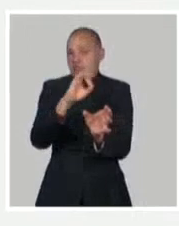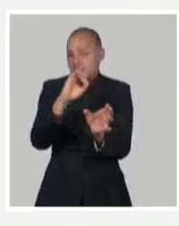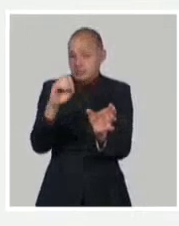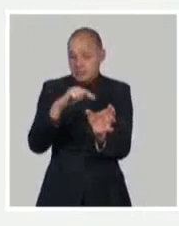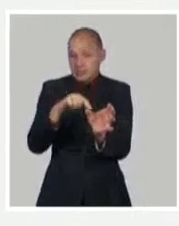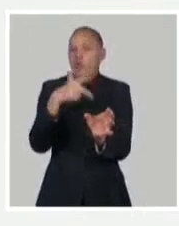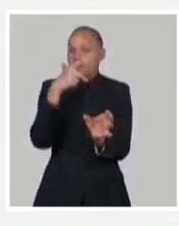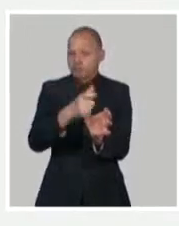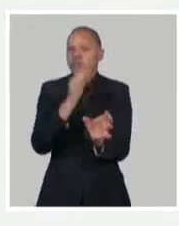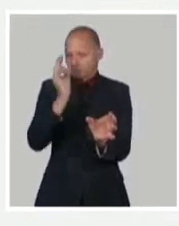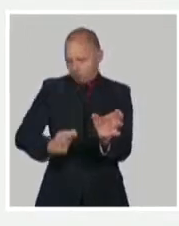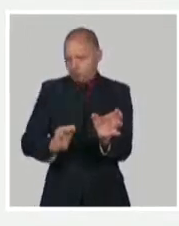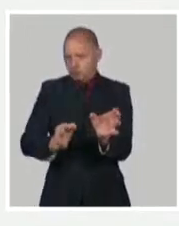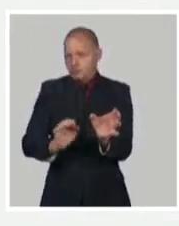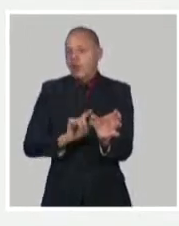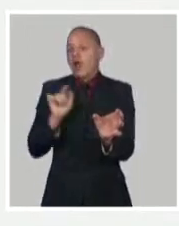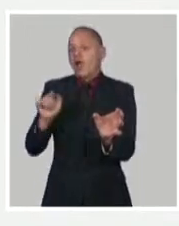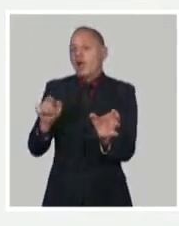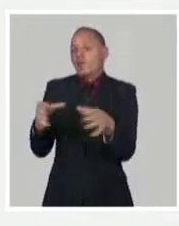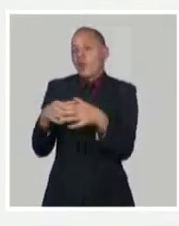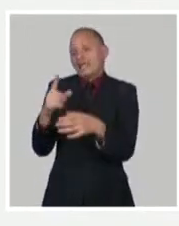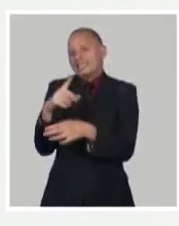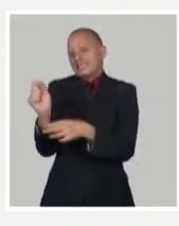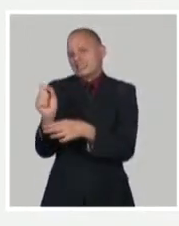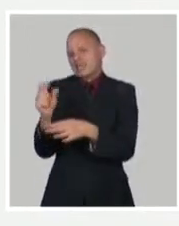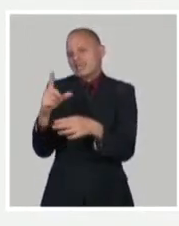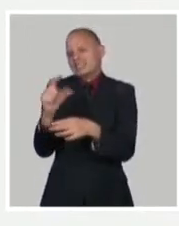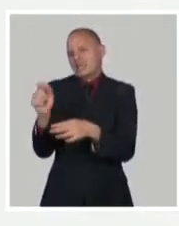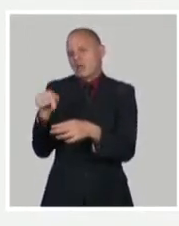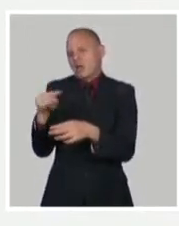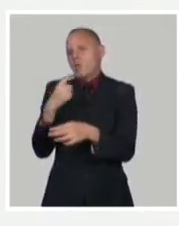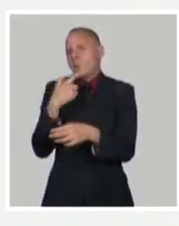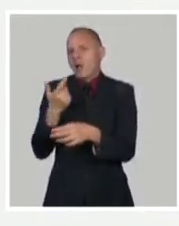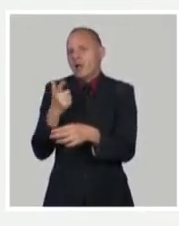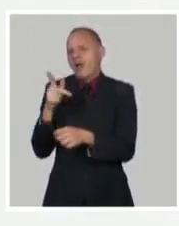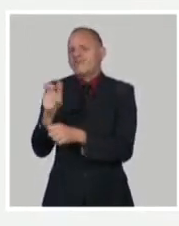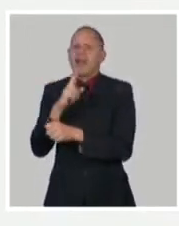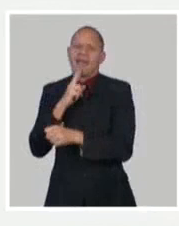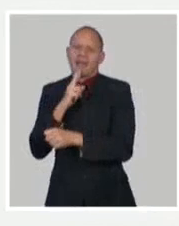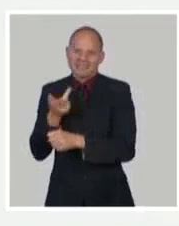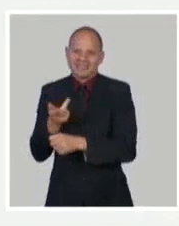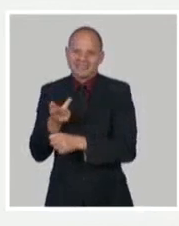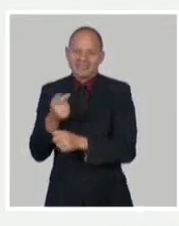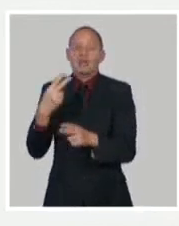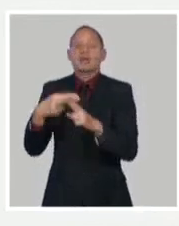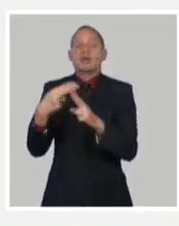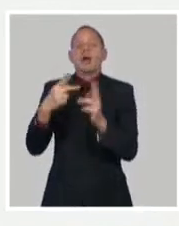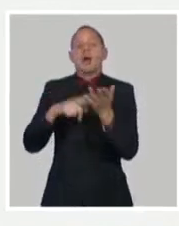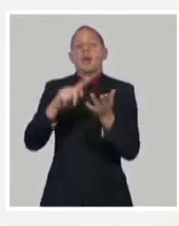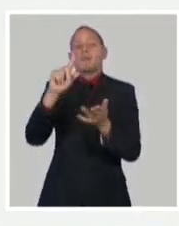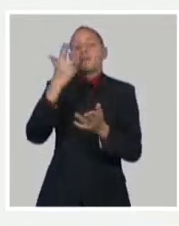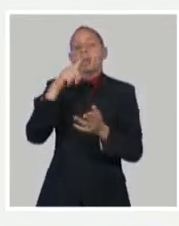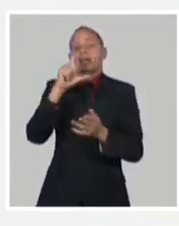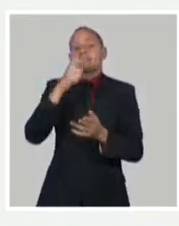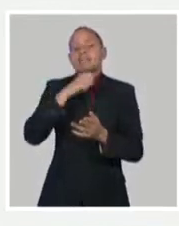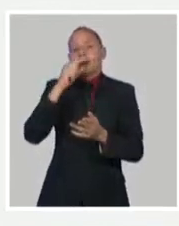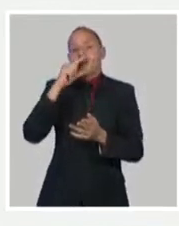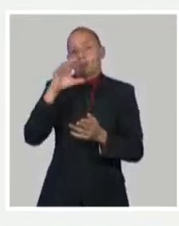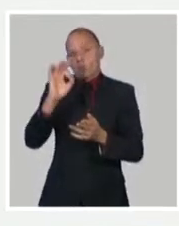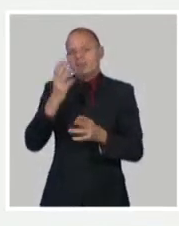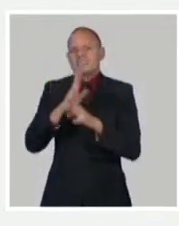810 participantes, hay 700 que ya recibieron la primera dosis. Este es el ensayo que estamos desarrollando en